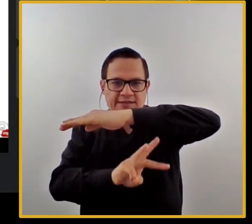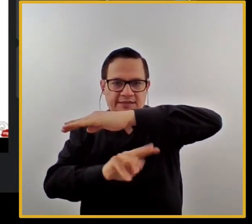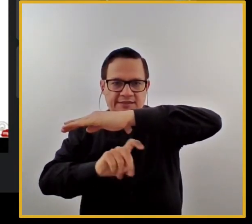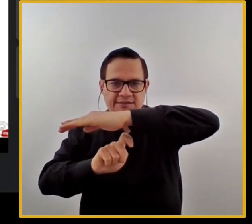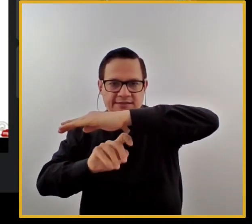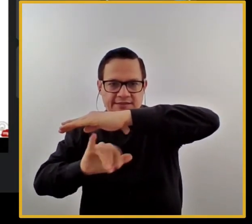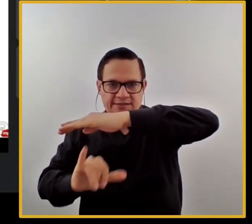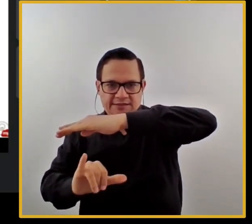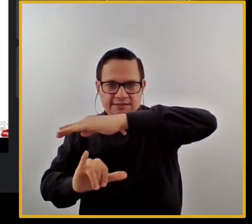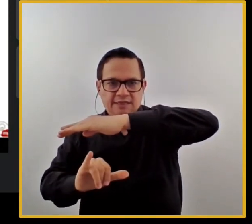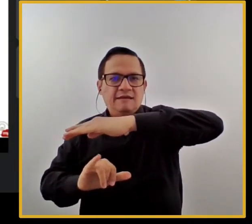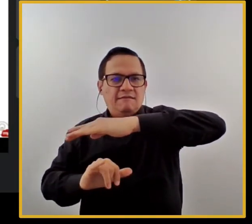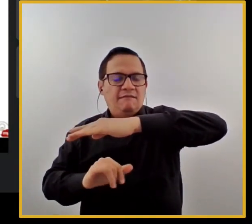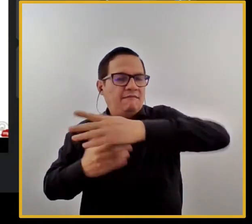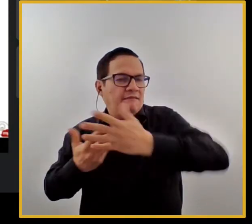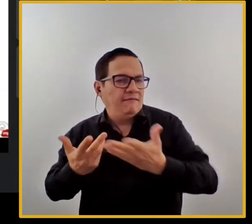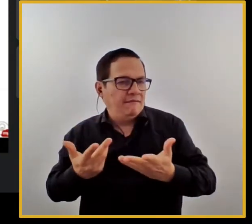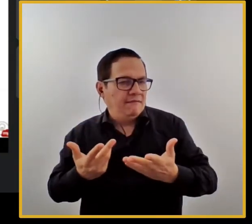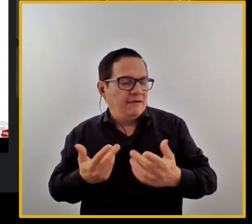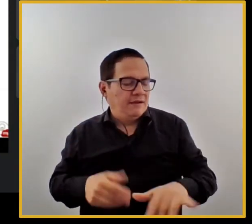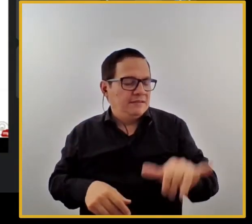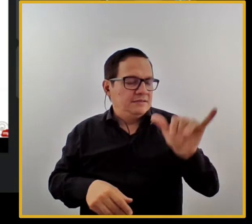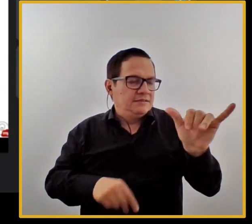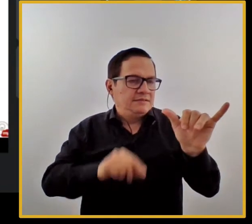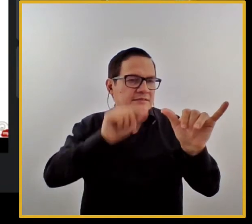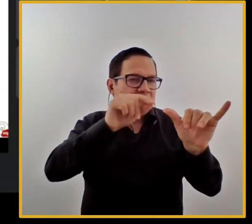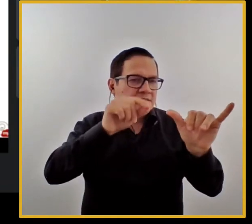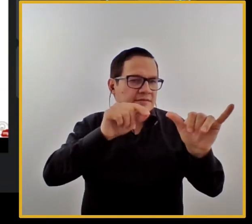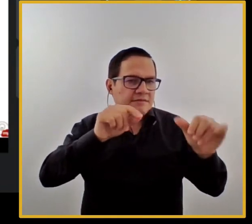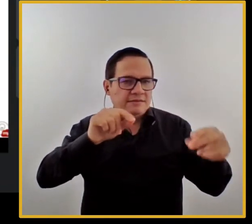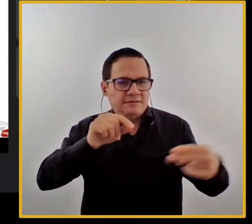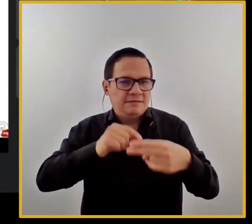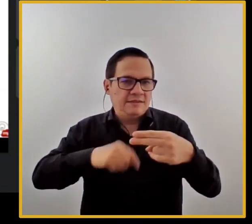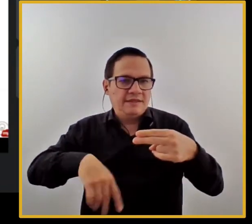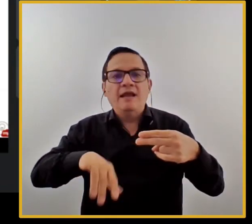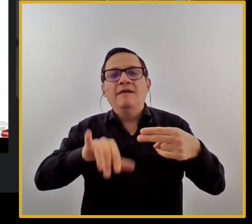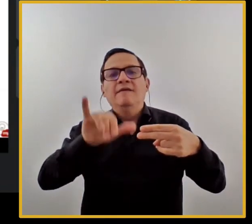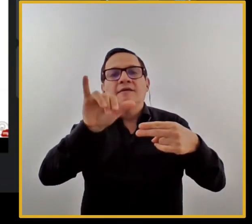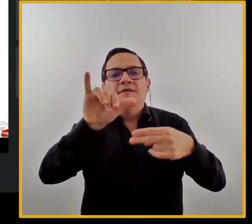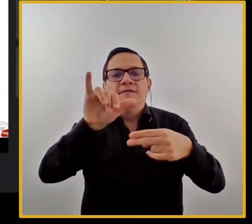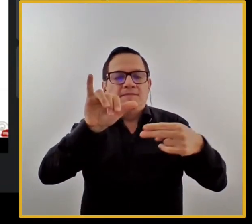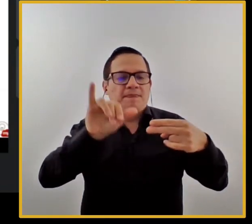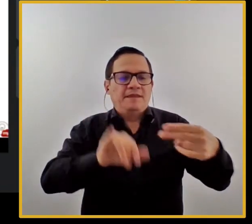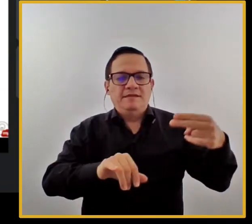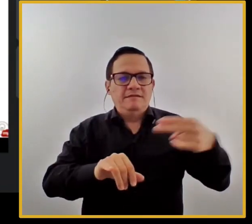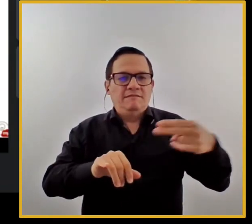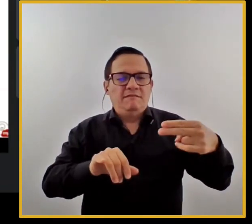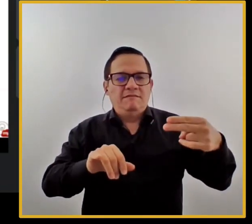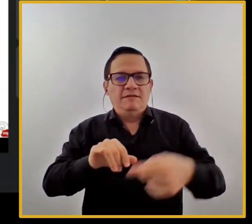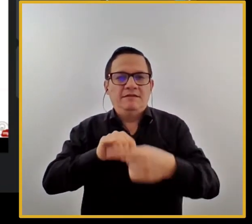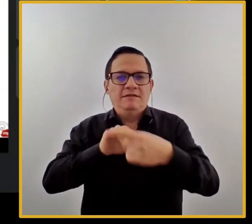hago es poder tener, primero que todo, yo debo de escribir